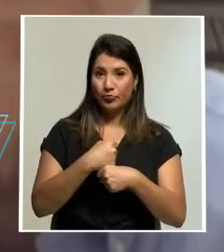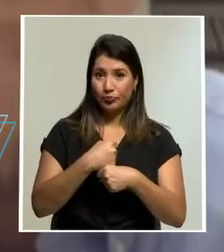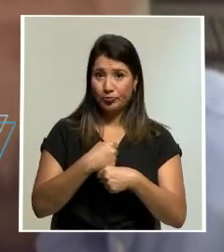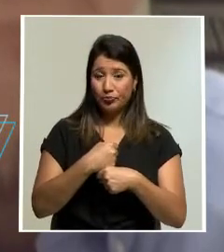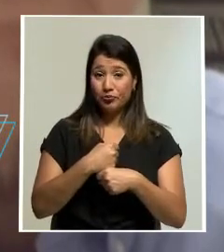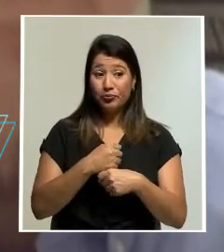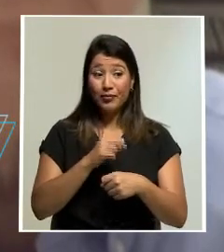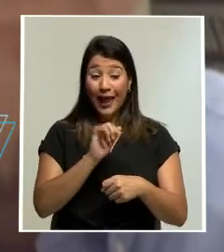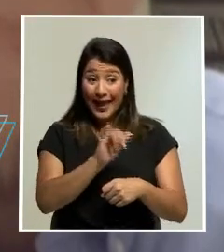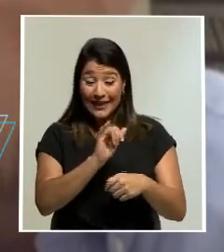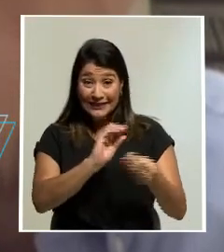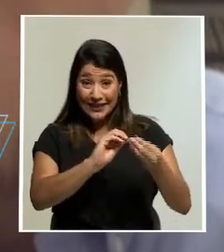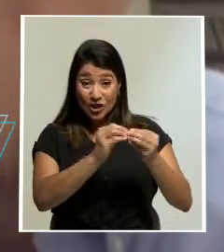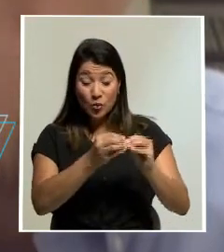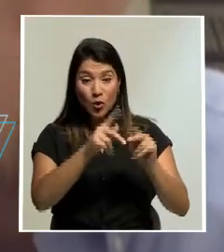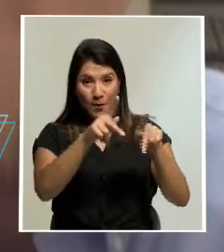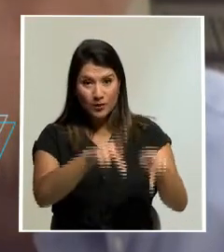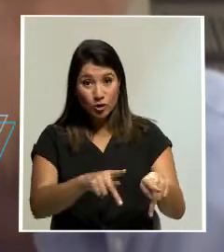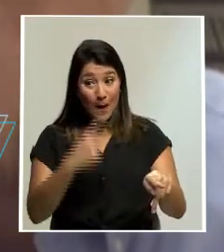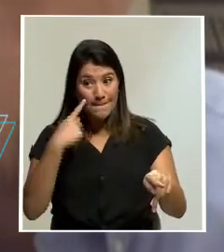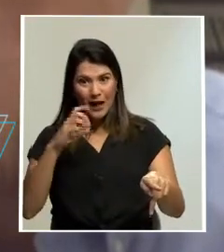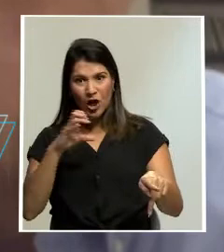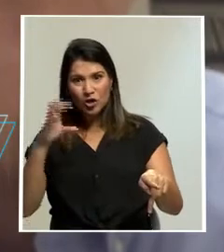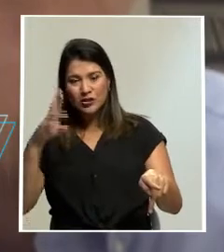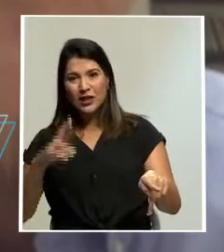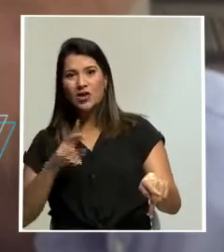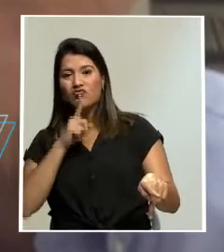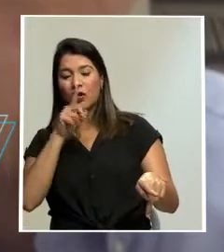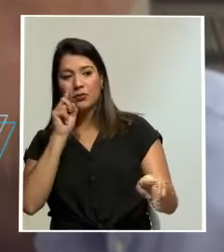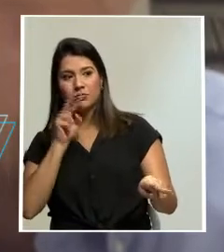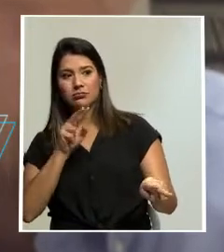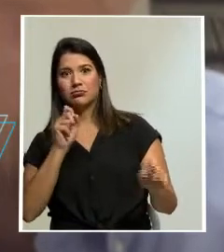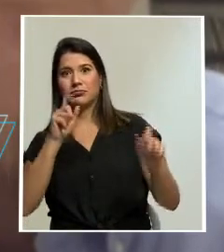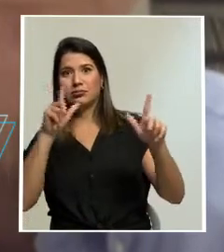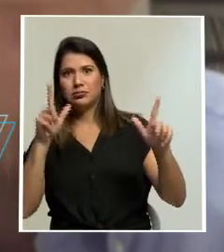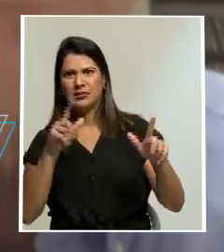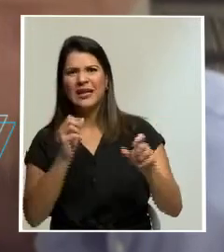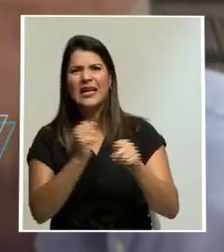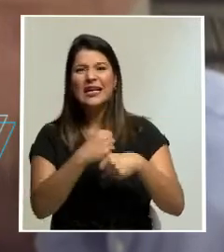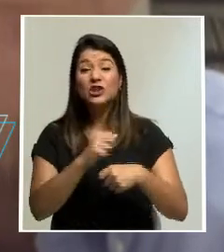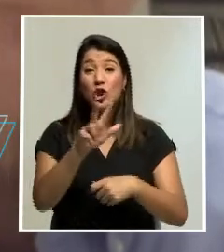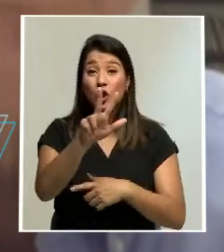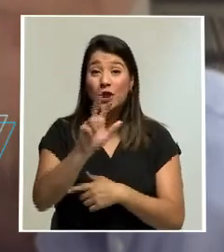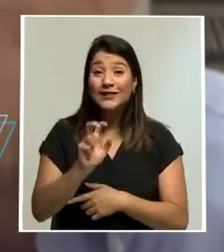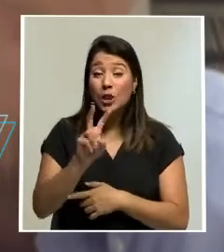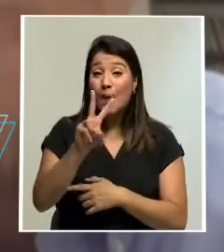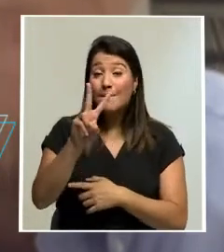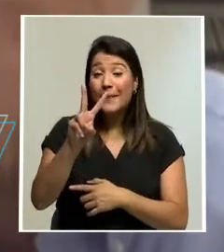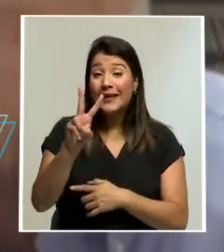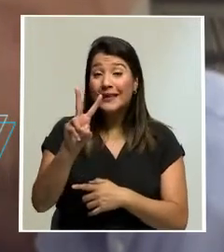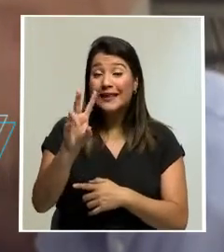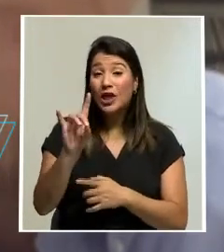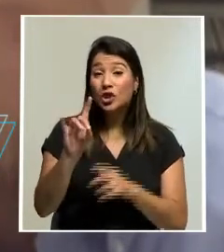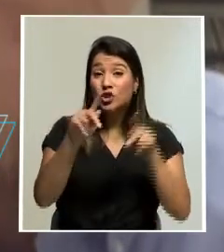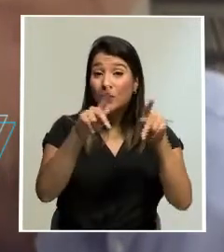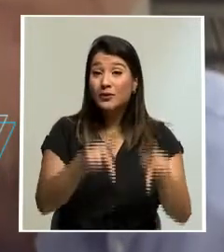una cifra completamente alarmante, provocó 328 muertes. ¿Cuál es